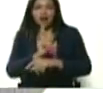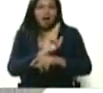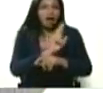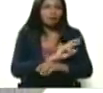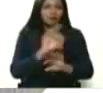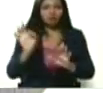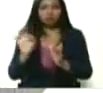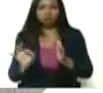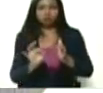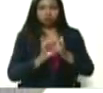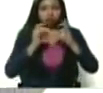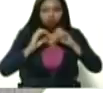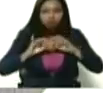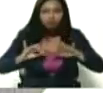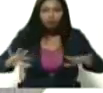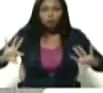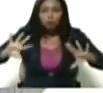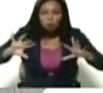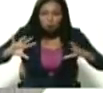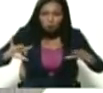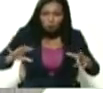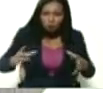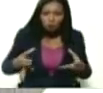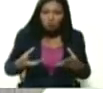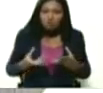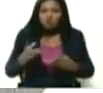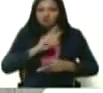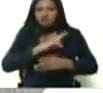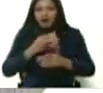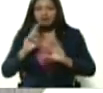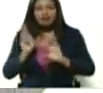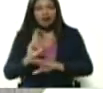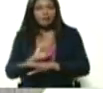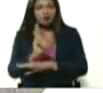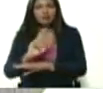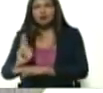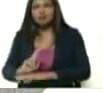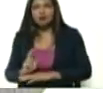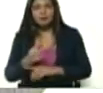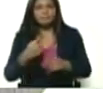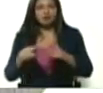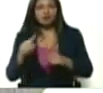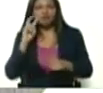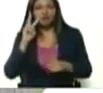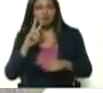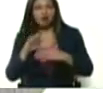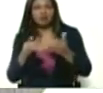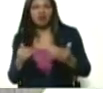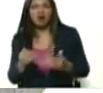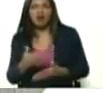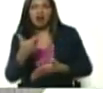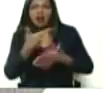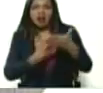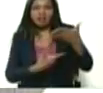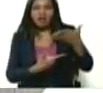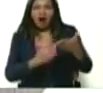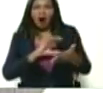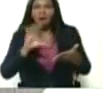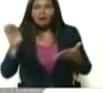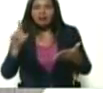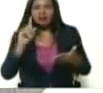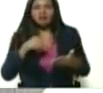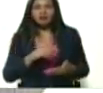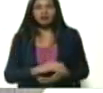está propagando este virus, y es una cosa realmente impresionante. Pero cuando nos vamos a la lista de los países,